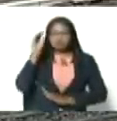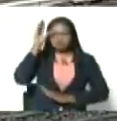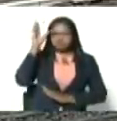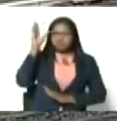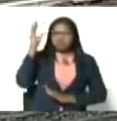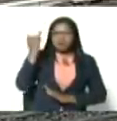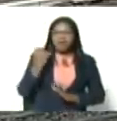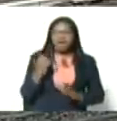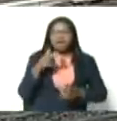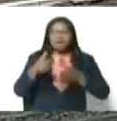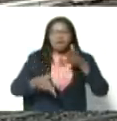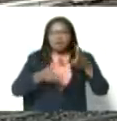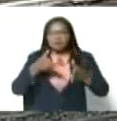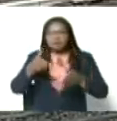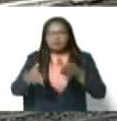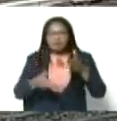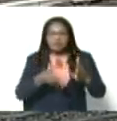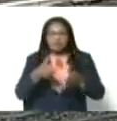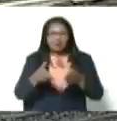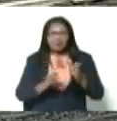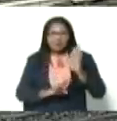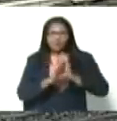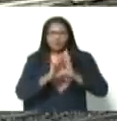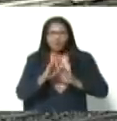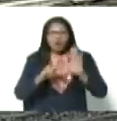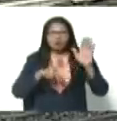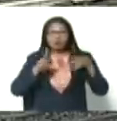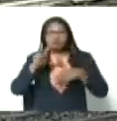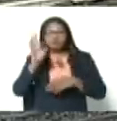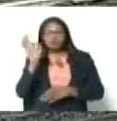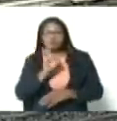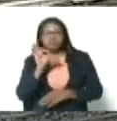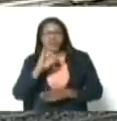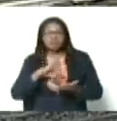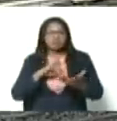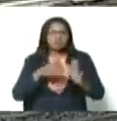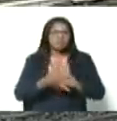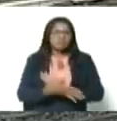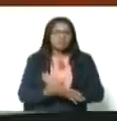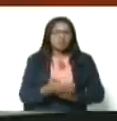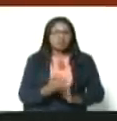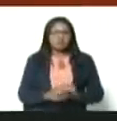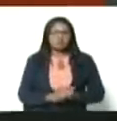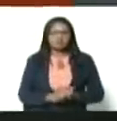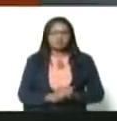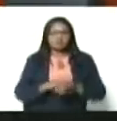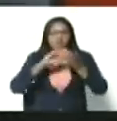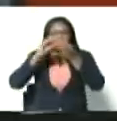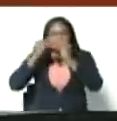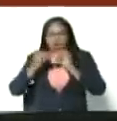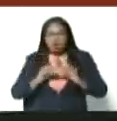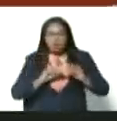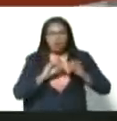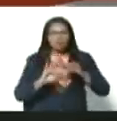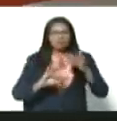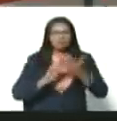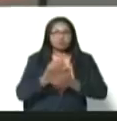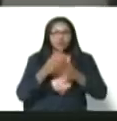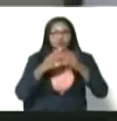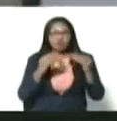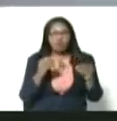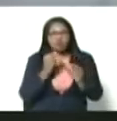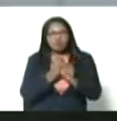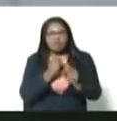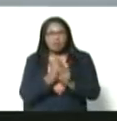tienen estos trenes aumenta el 12%, bueno, ya que precisamente se ha adecuado en función a todo el